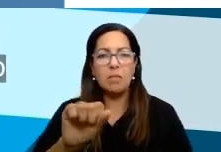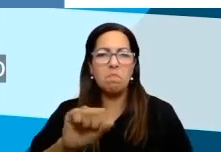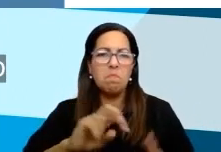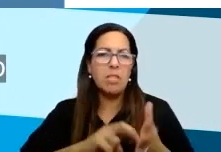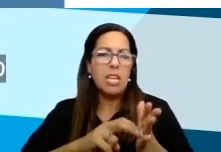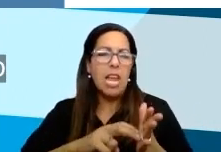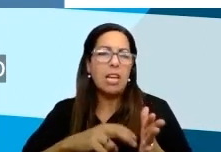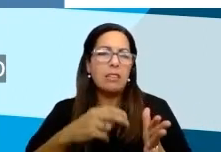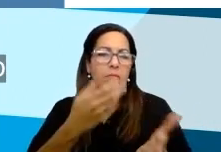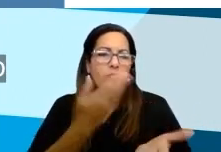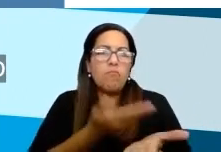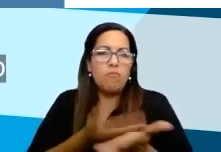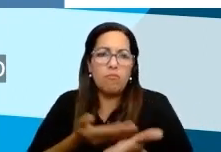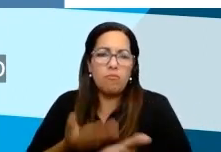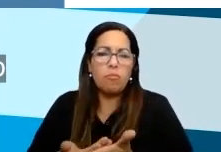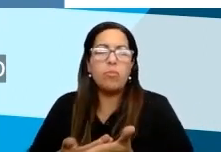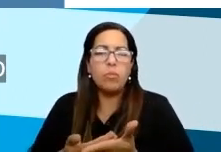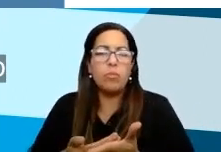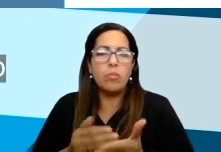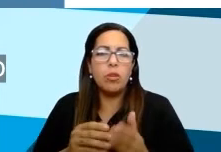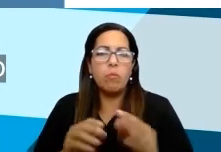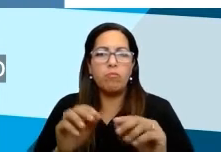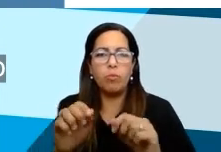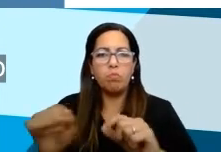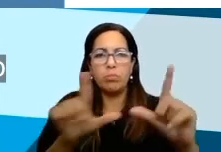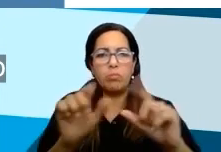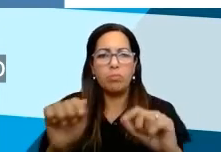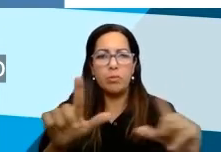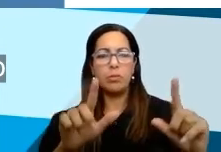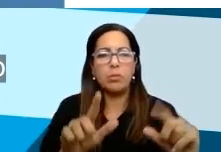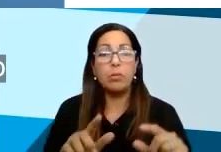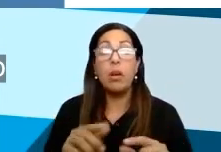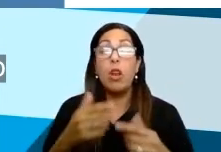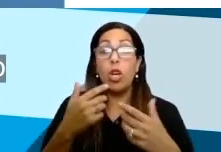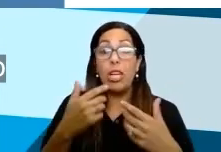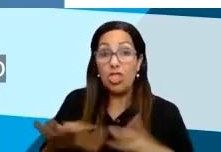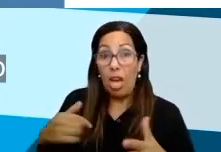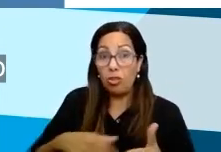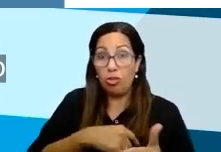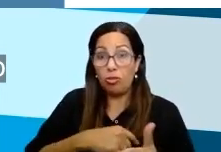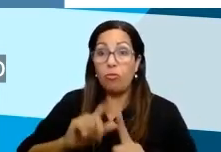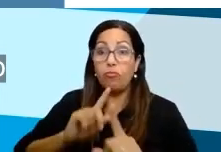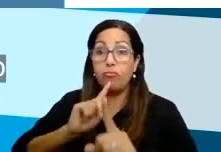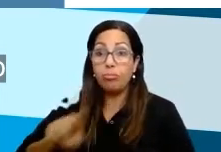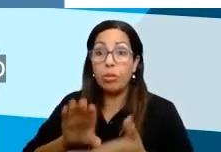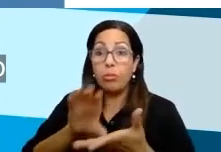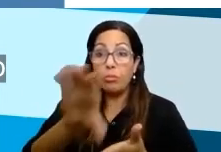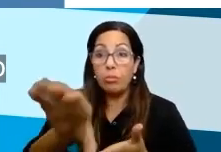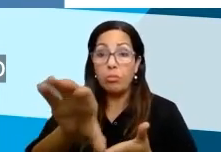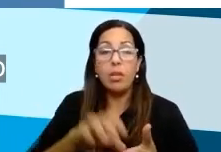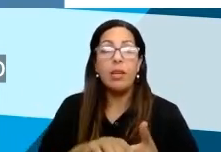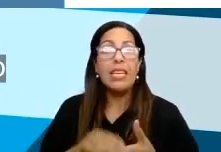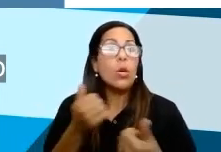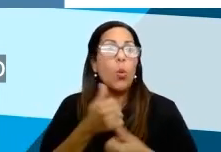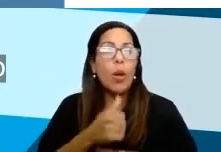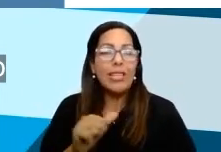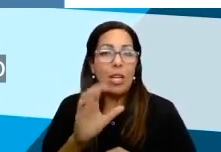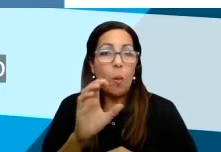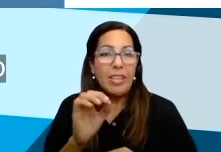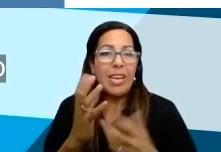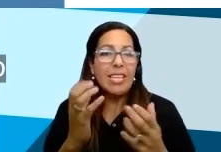adjudicaciones que se hayan hecho y el registro que podrá estar disponible para cualquier empresa,